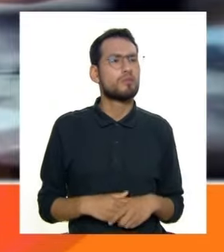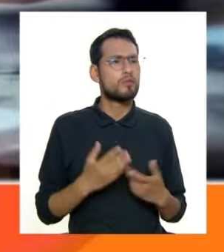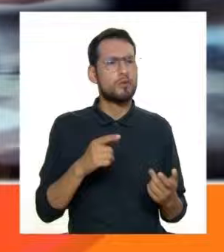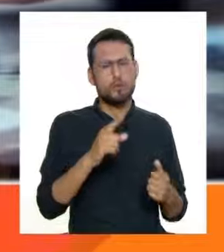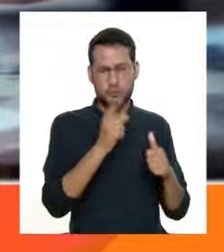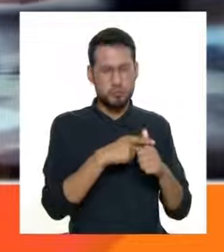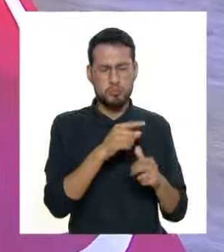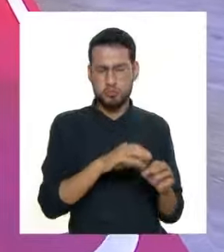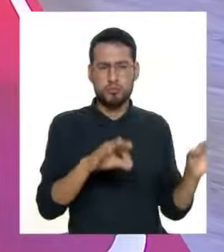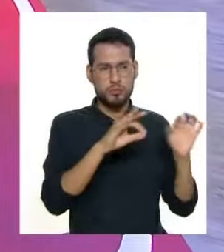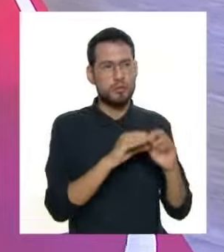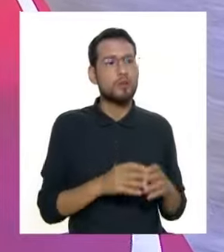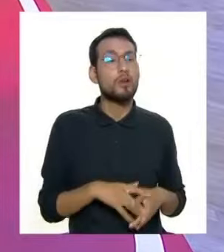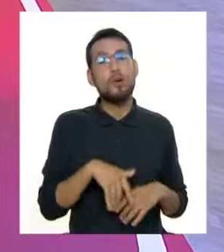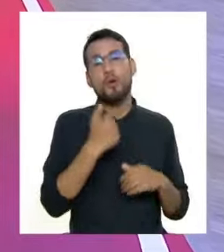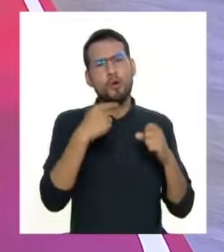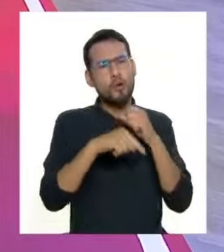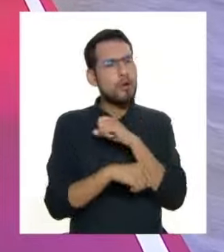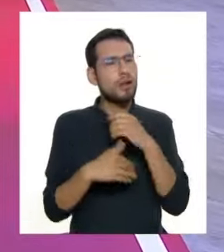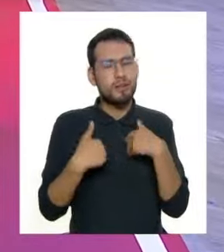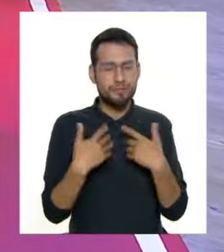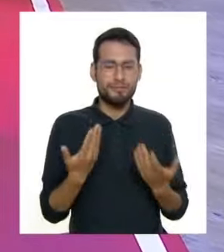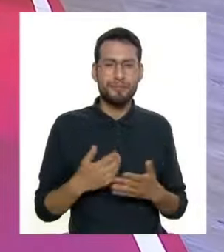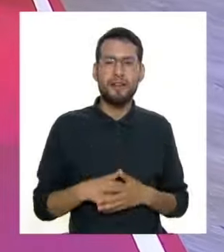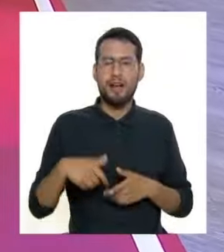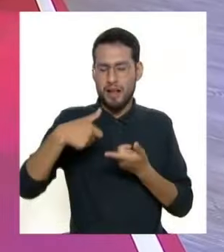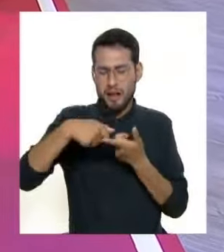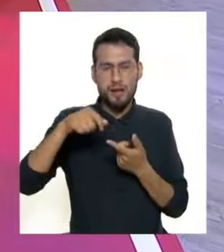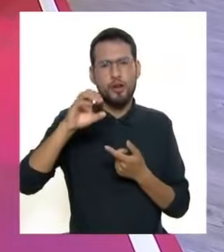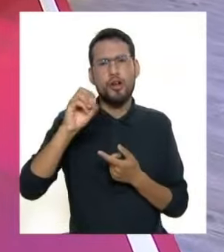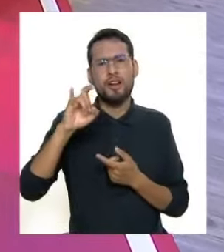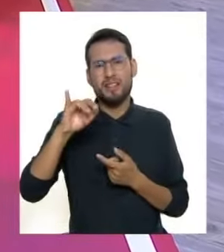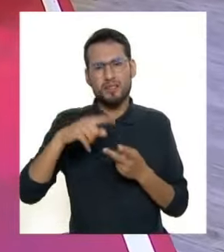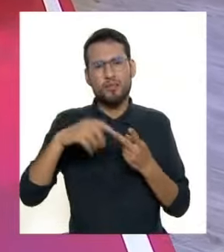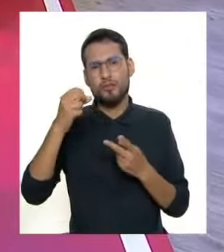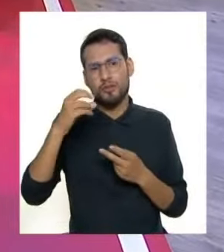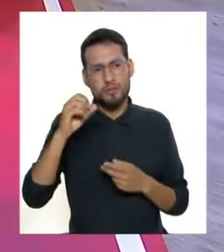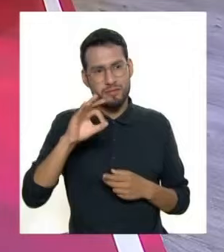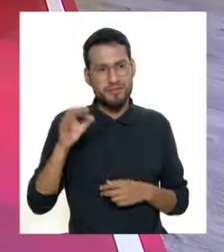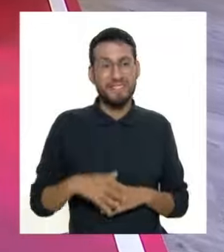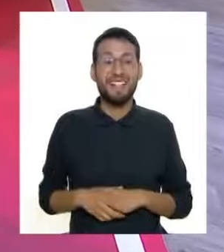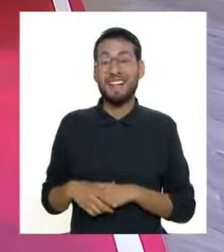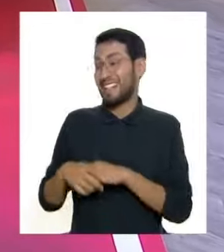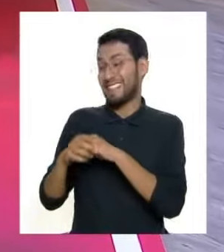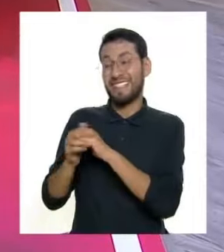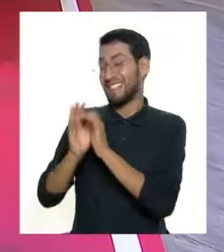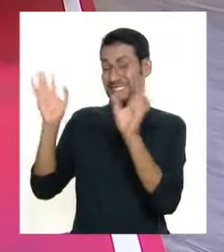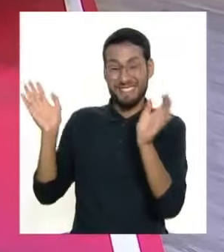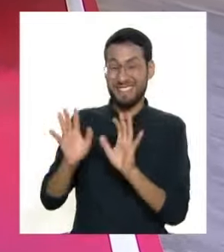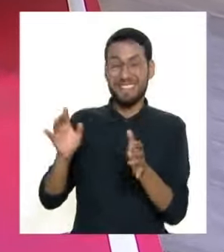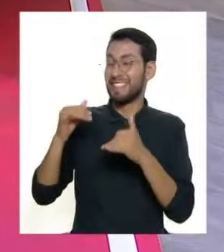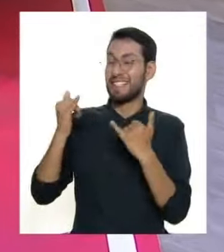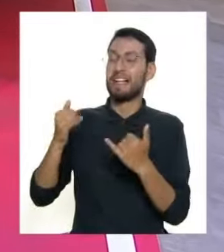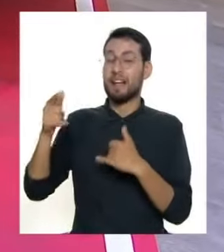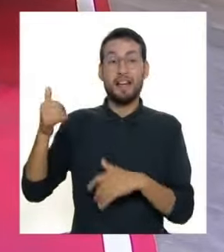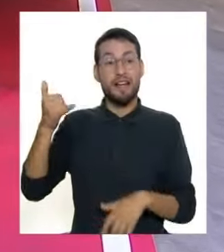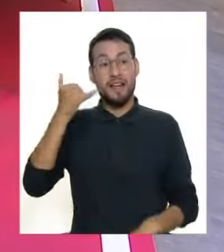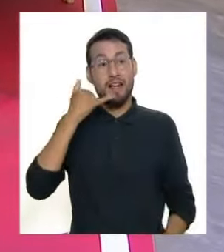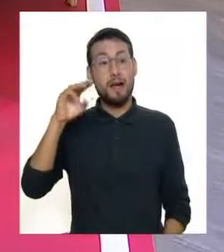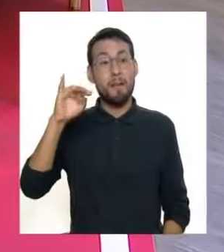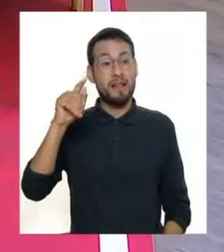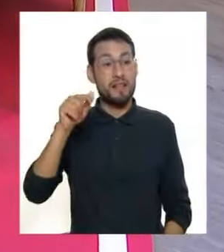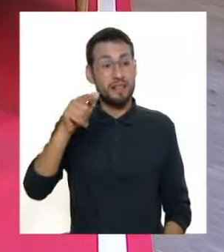Eso sobre todo, ¿no? Ya lo más sofisticado es tener pues lo que es la clorexidina, el 0,12%. Eso, o sea, tenemos ahora una llamada de Mirta